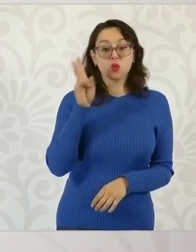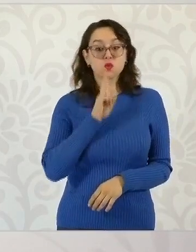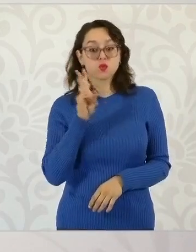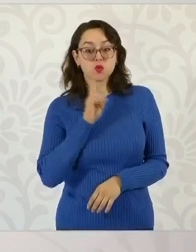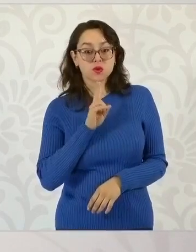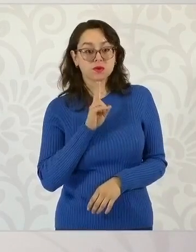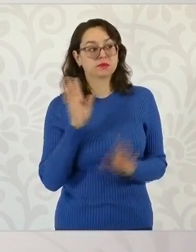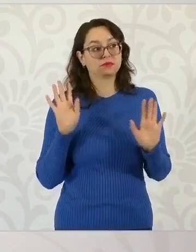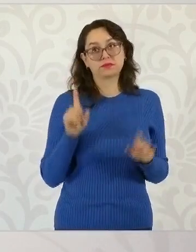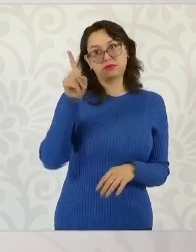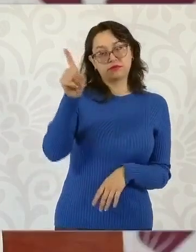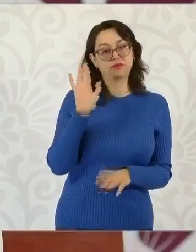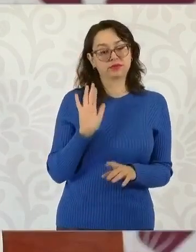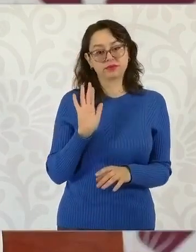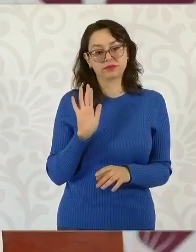evidencias. Ahora,